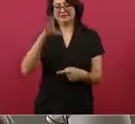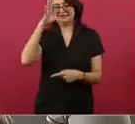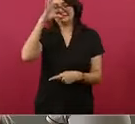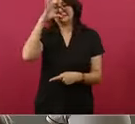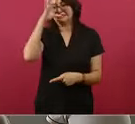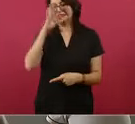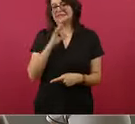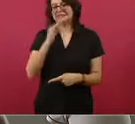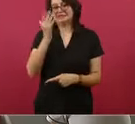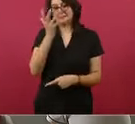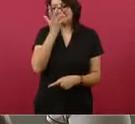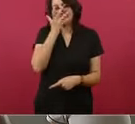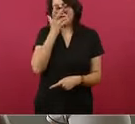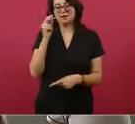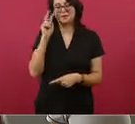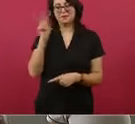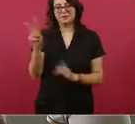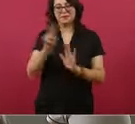video.